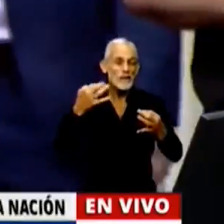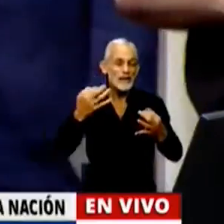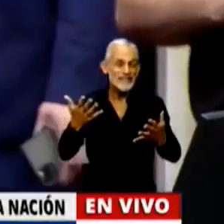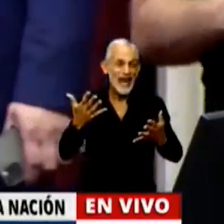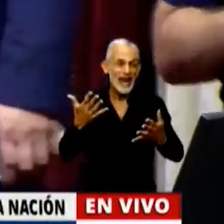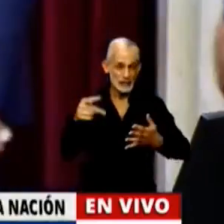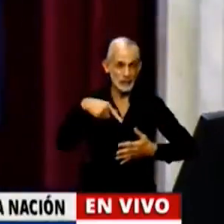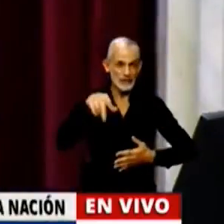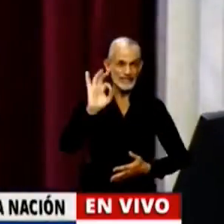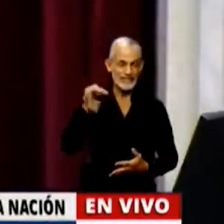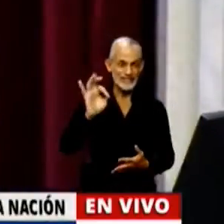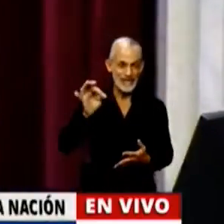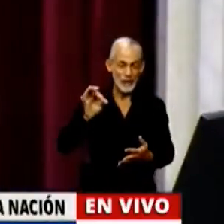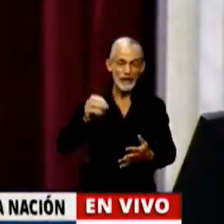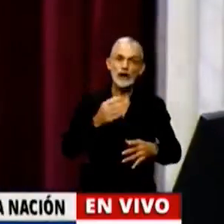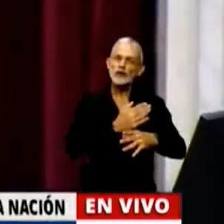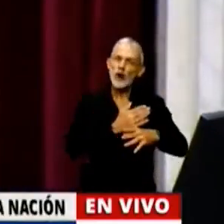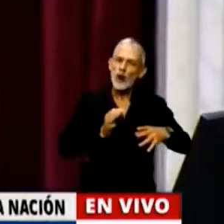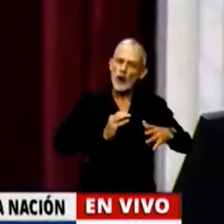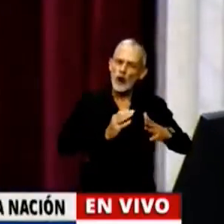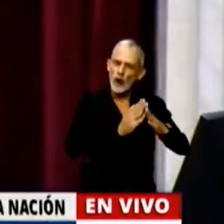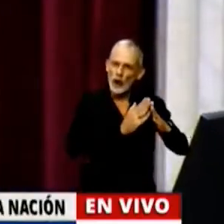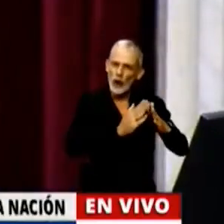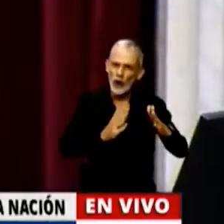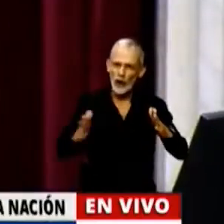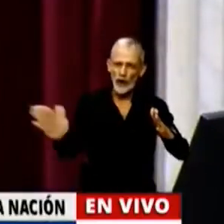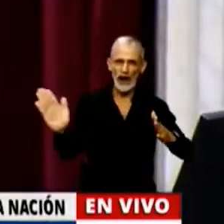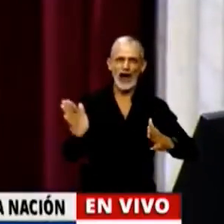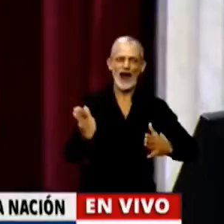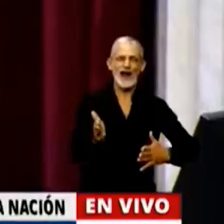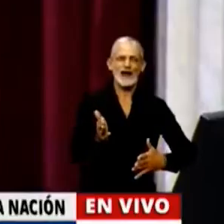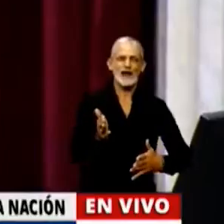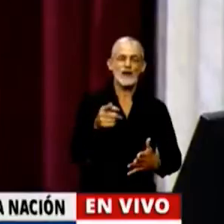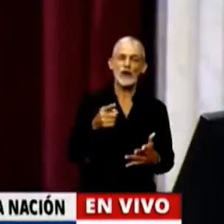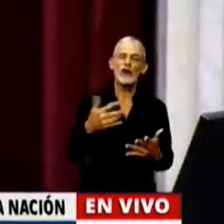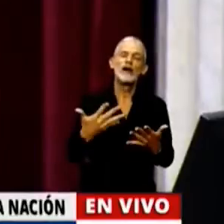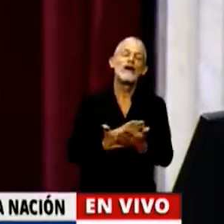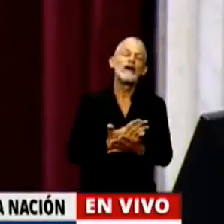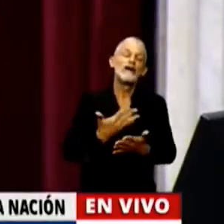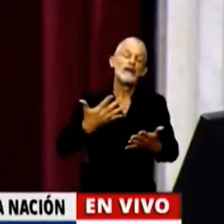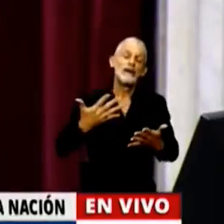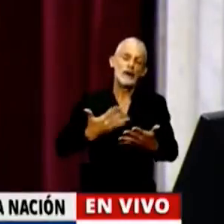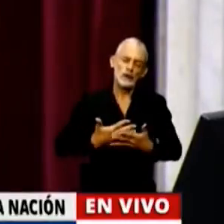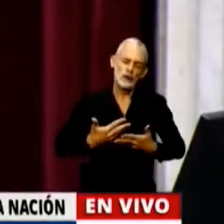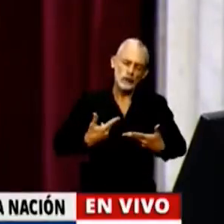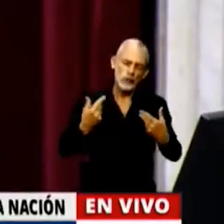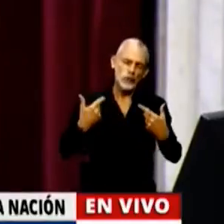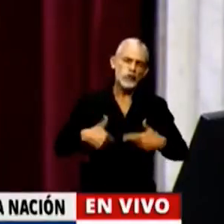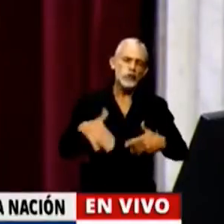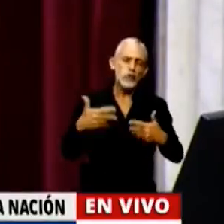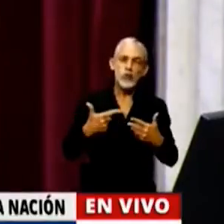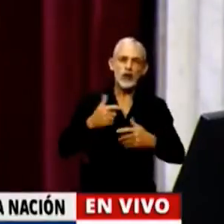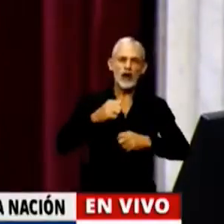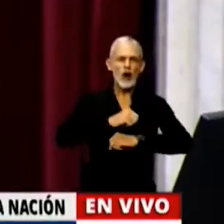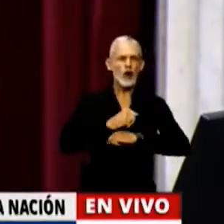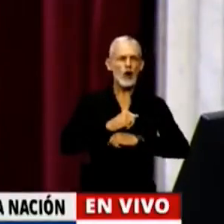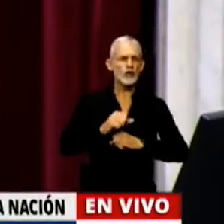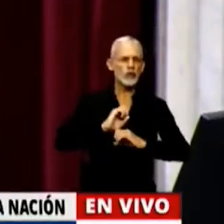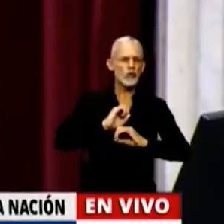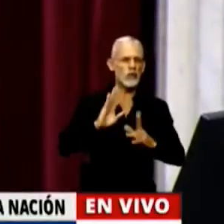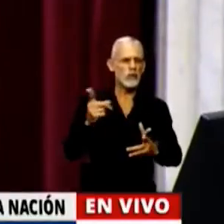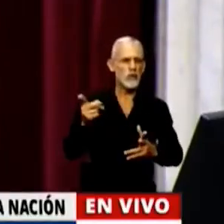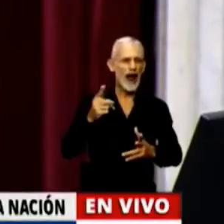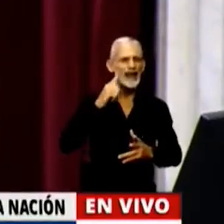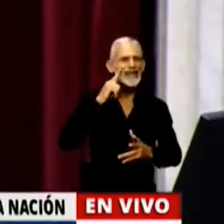ustedes saben que a lo largo de todo el año he sufrido la inconducta del diputado